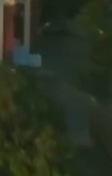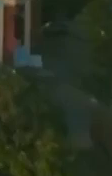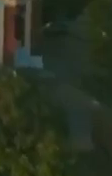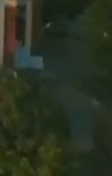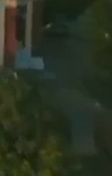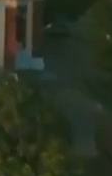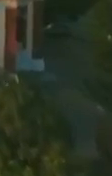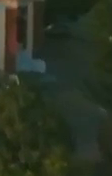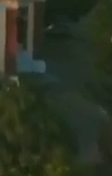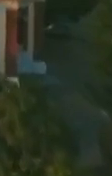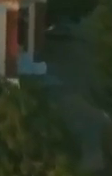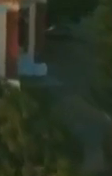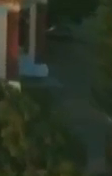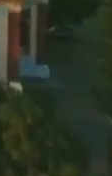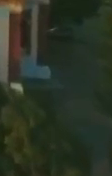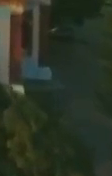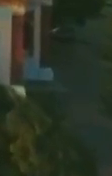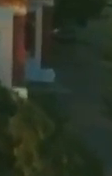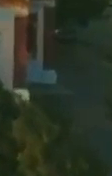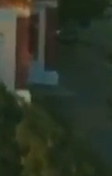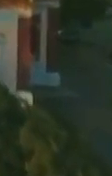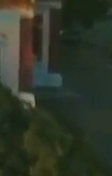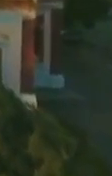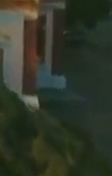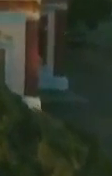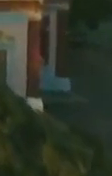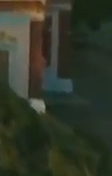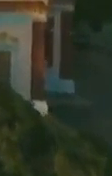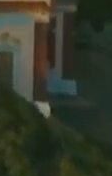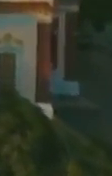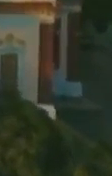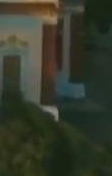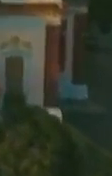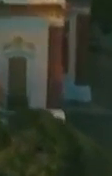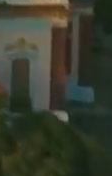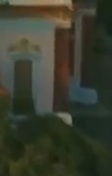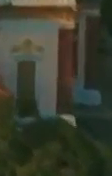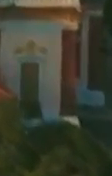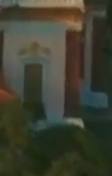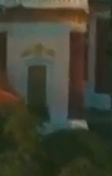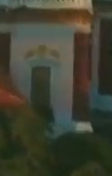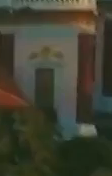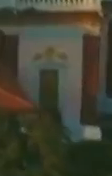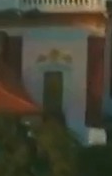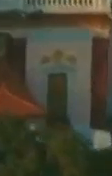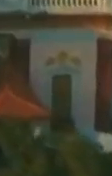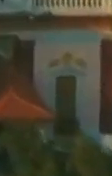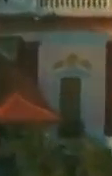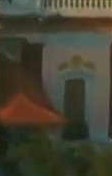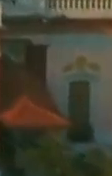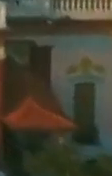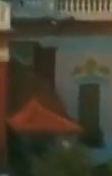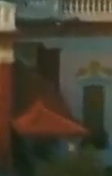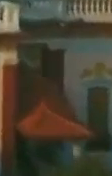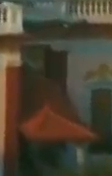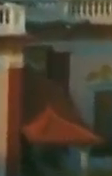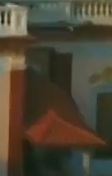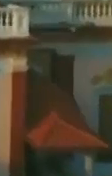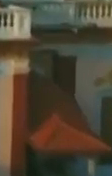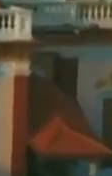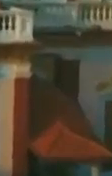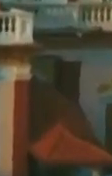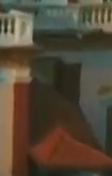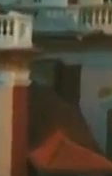están presentes acá en el Salón Ayacucho del Palacio de Gobierno. En el mes de febrero fue creado el